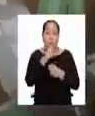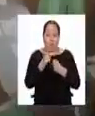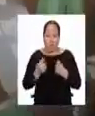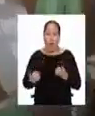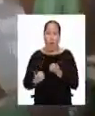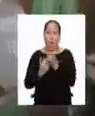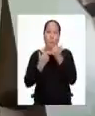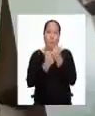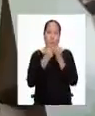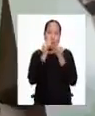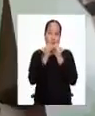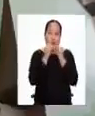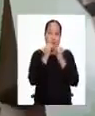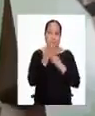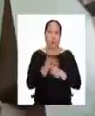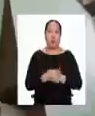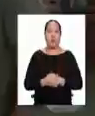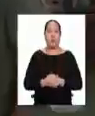exacto.